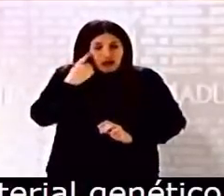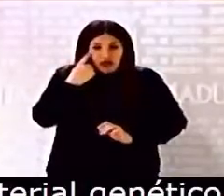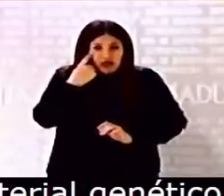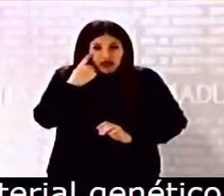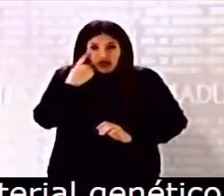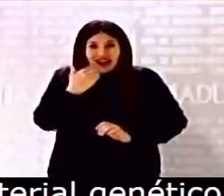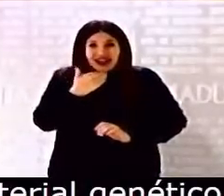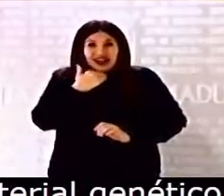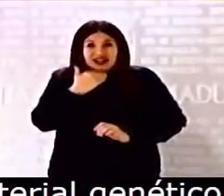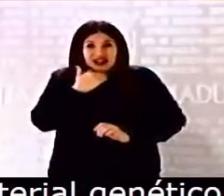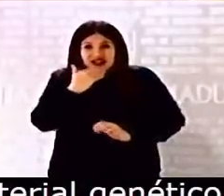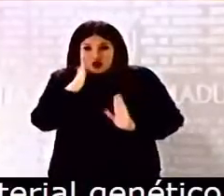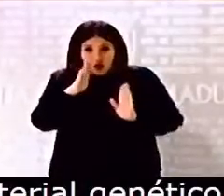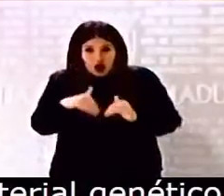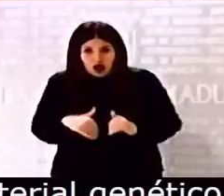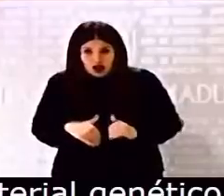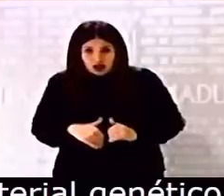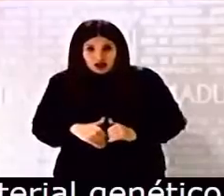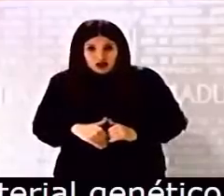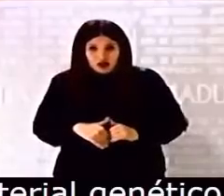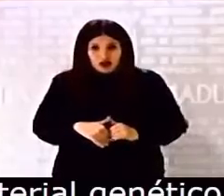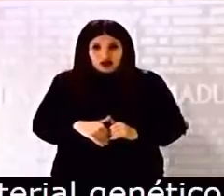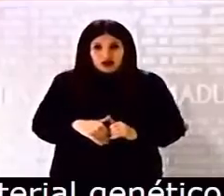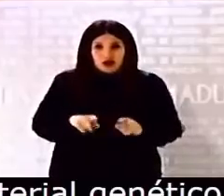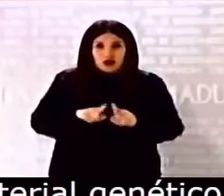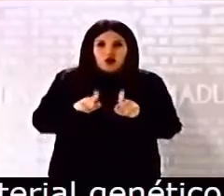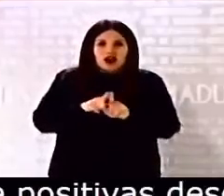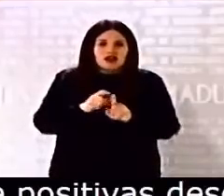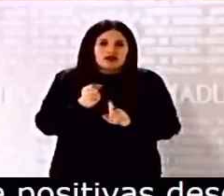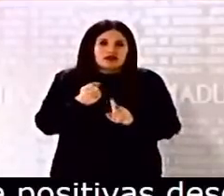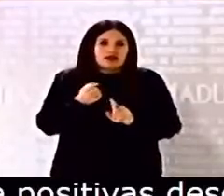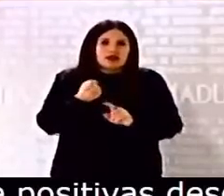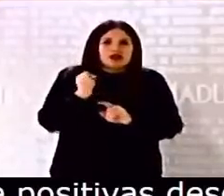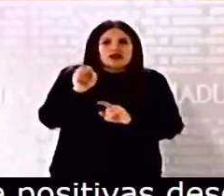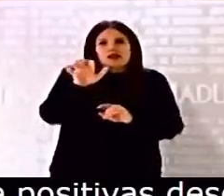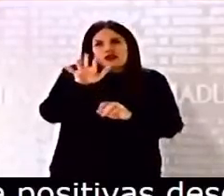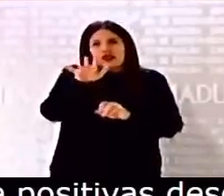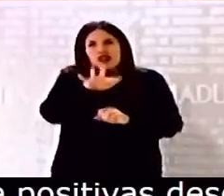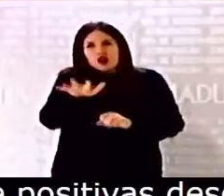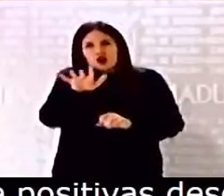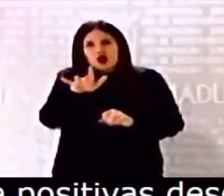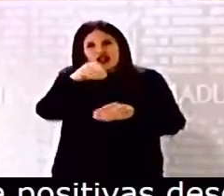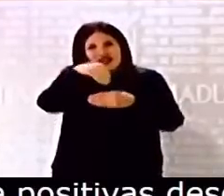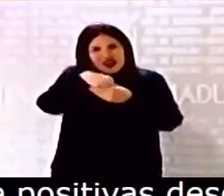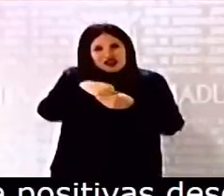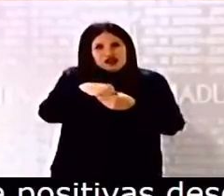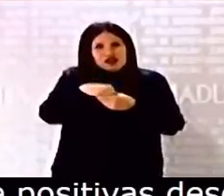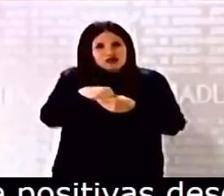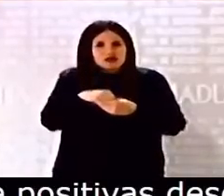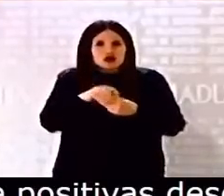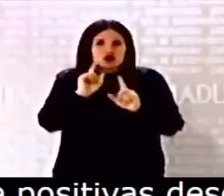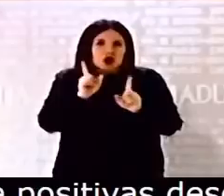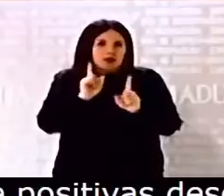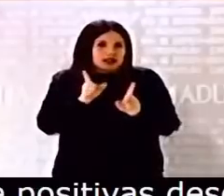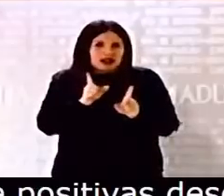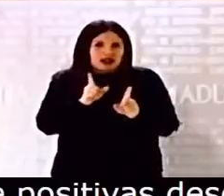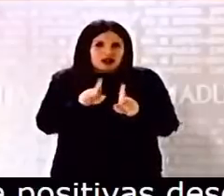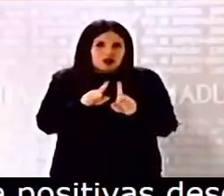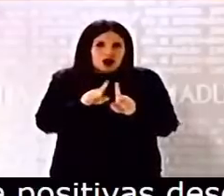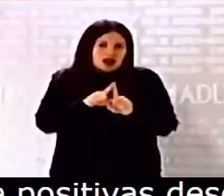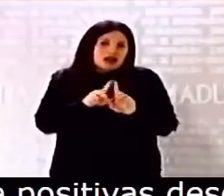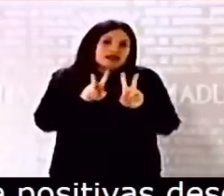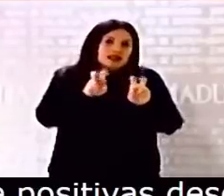débilmente positivas, desde el punto de vista cualitativo. Desde el punto de vista cuantitativo solo hay positivos y negativos. Desde el punto de